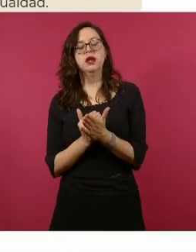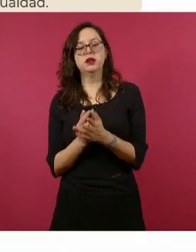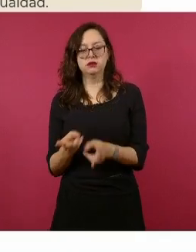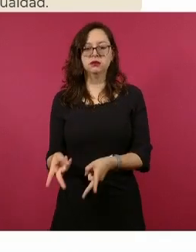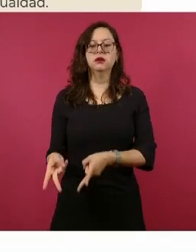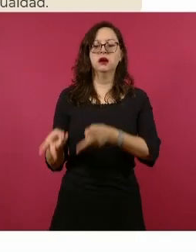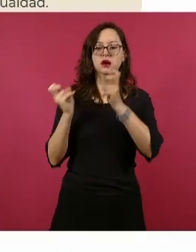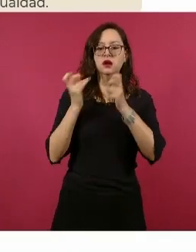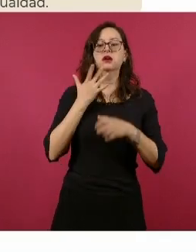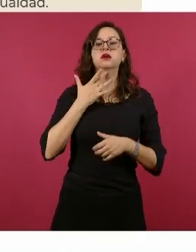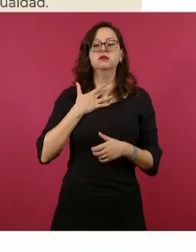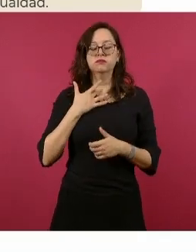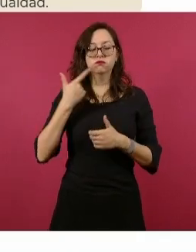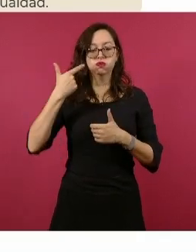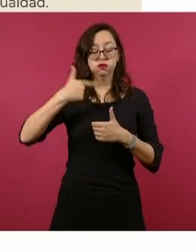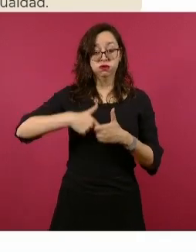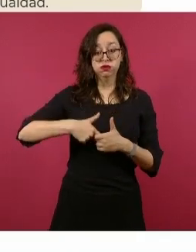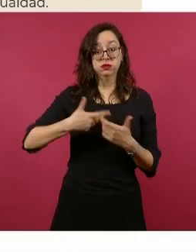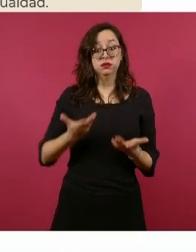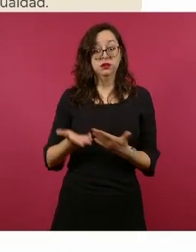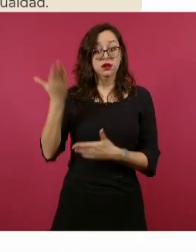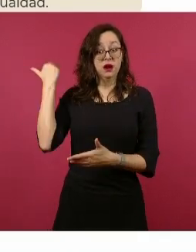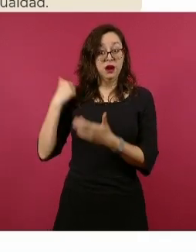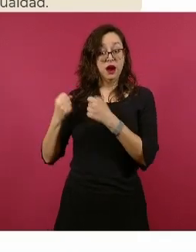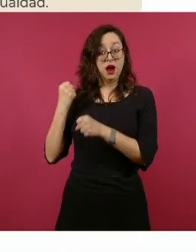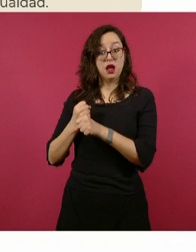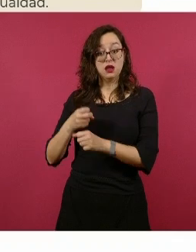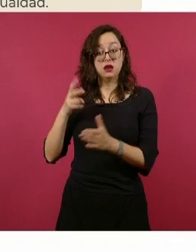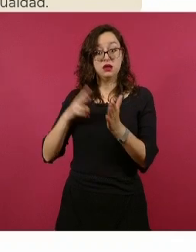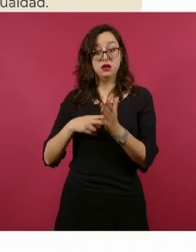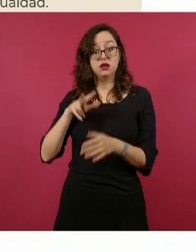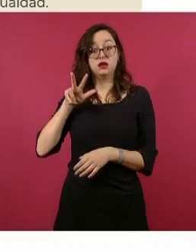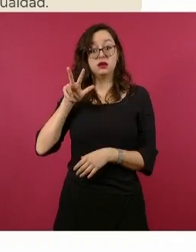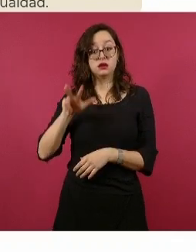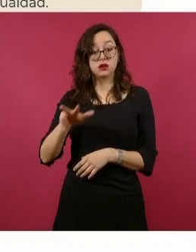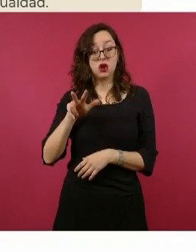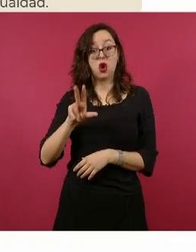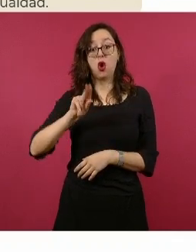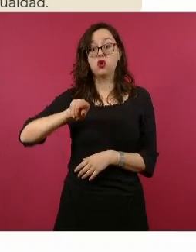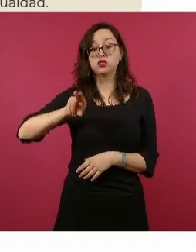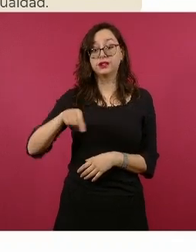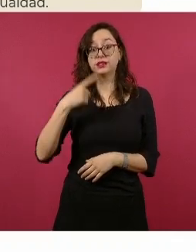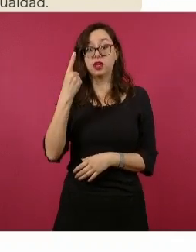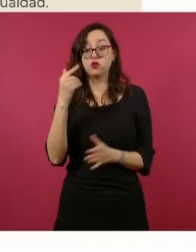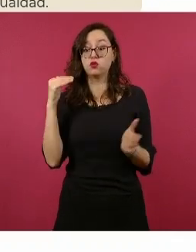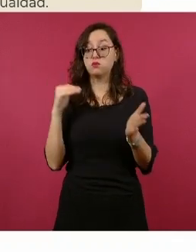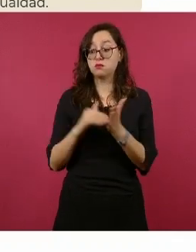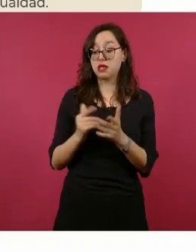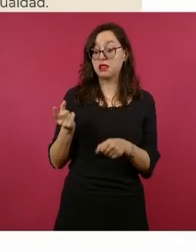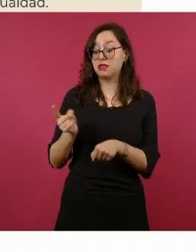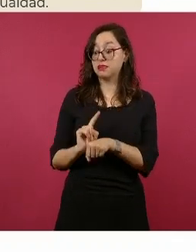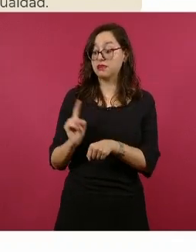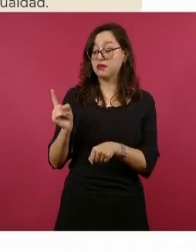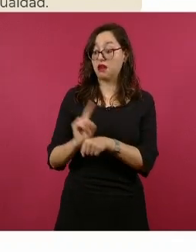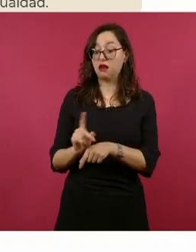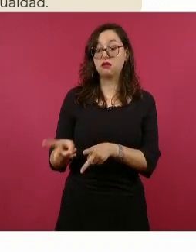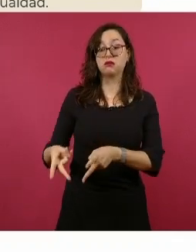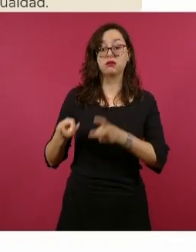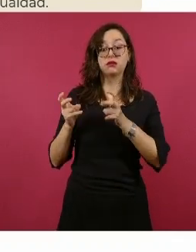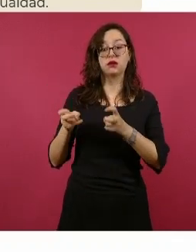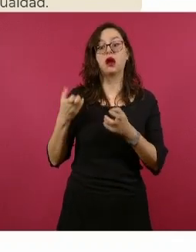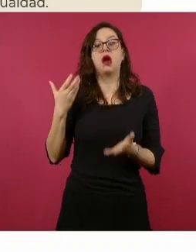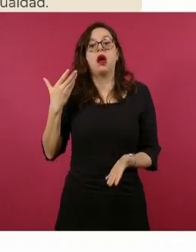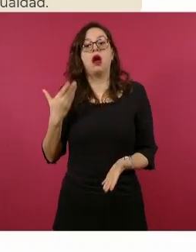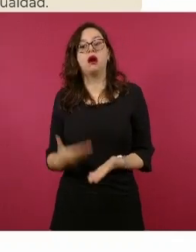delito en donde al principio se robaban 81 mil barriles diarios y aún tenemos un promedio de